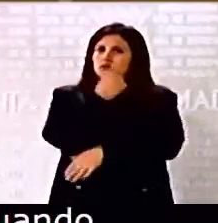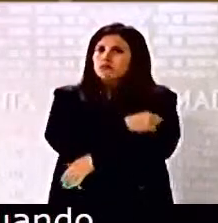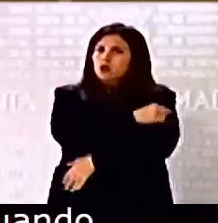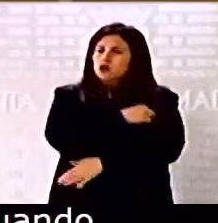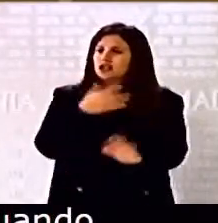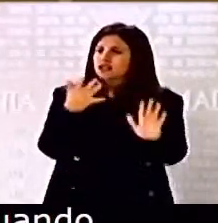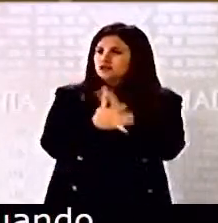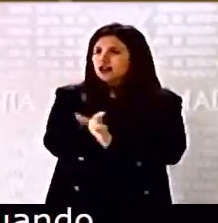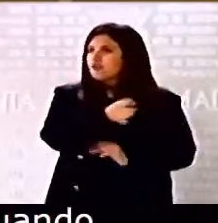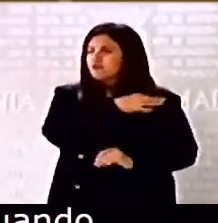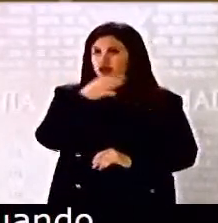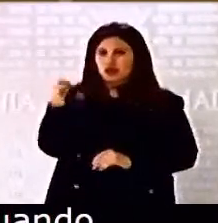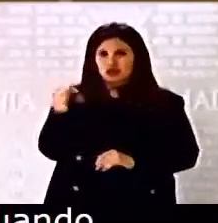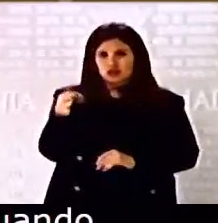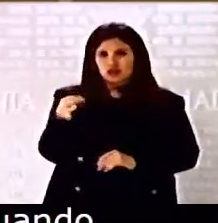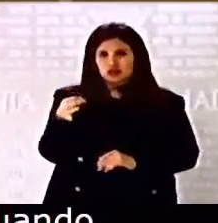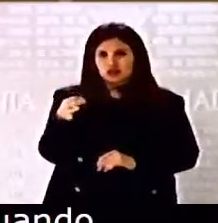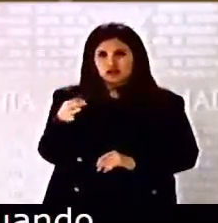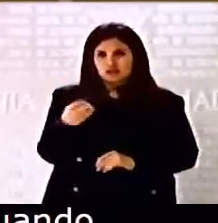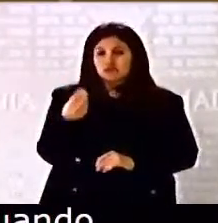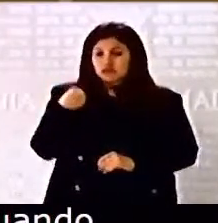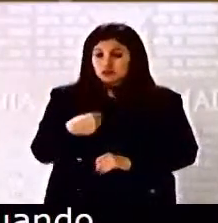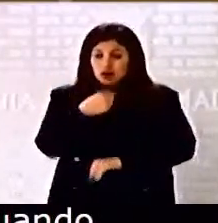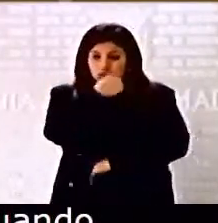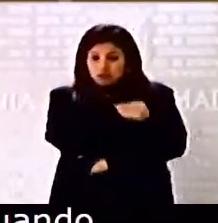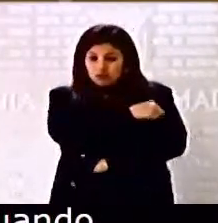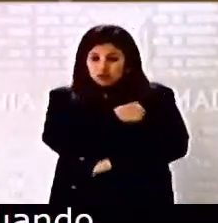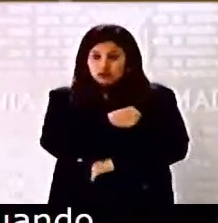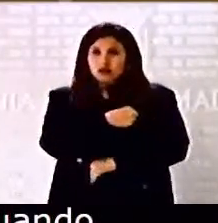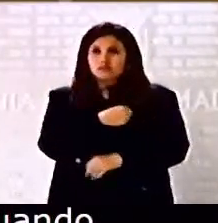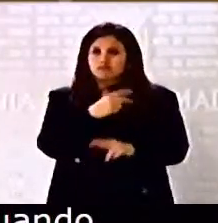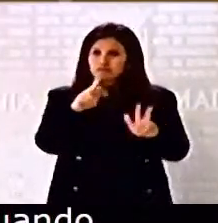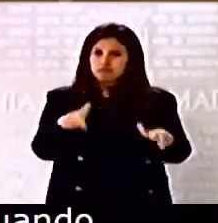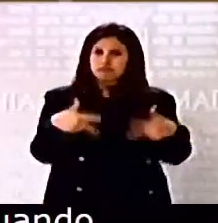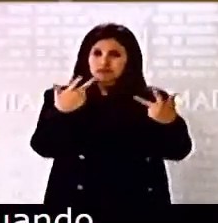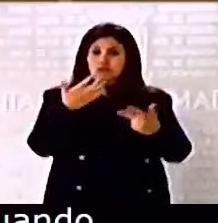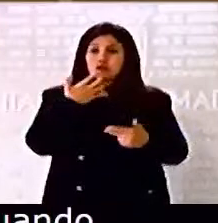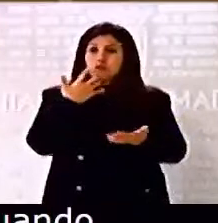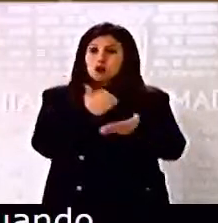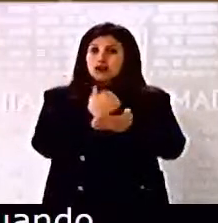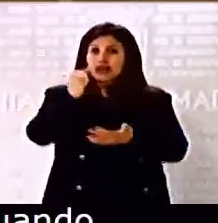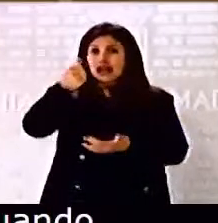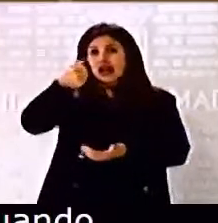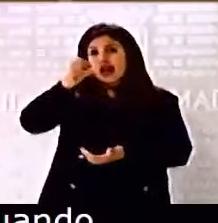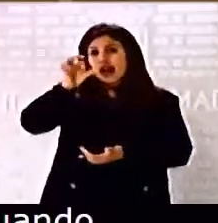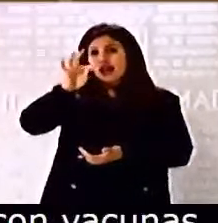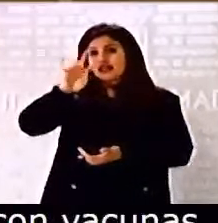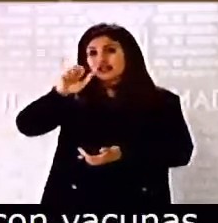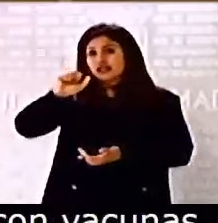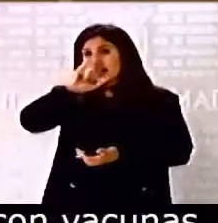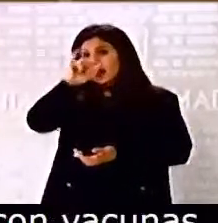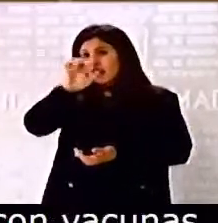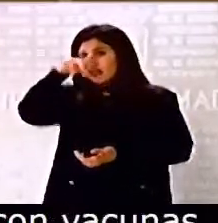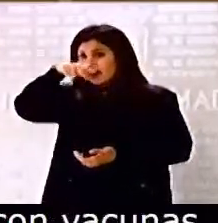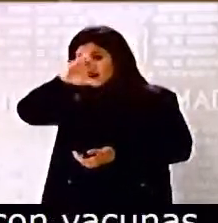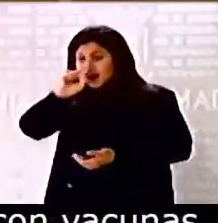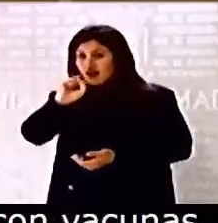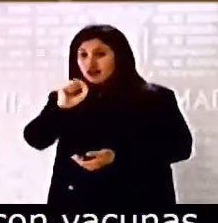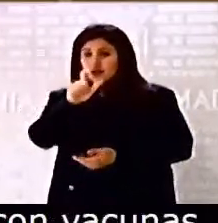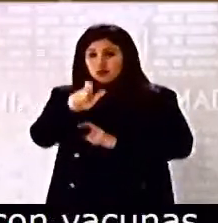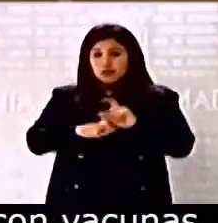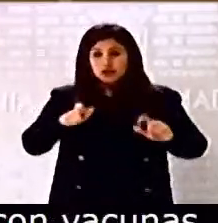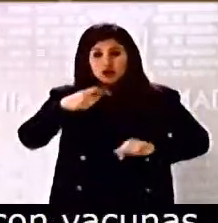eficaces. Vacunas que permiten, como la de AstraZeneca, que casi en el 100% de los casos de las